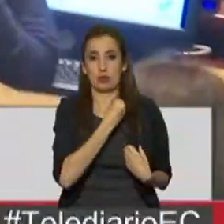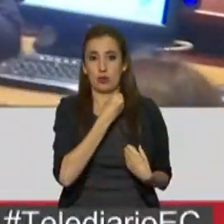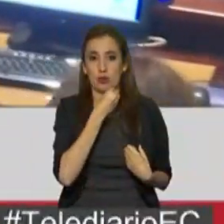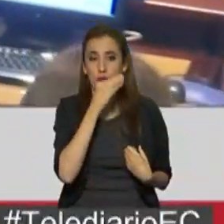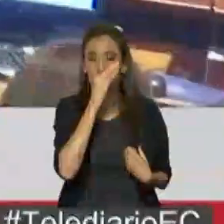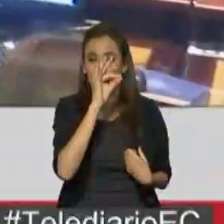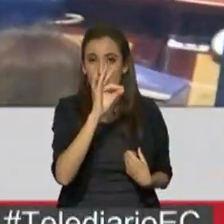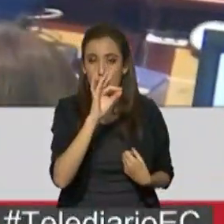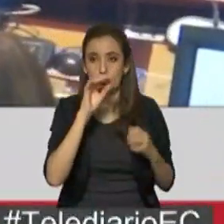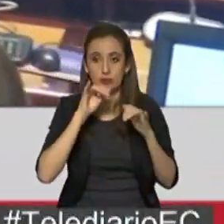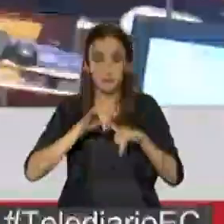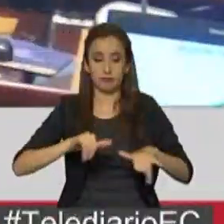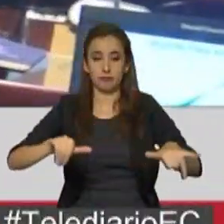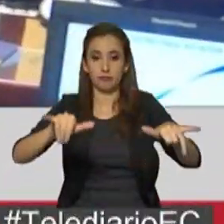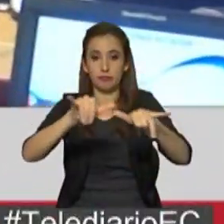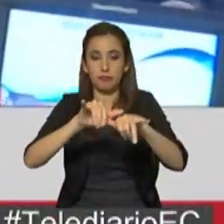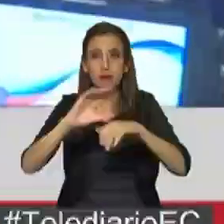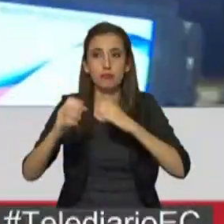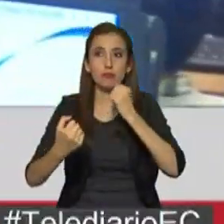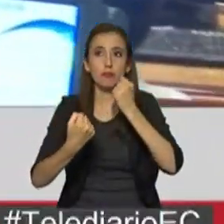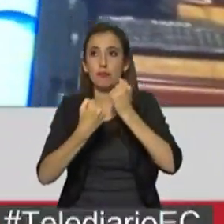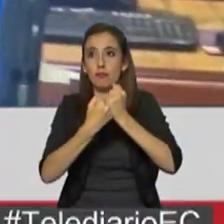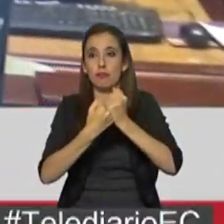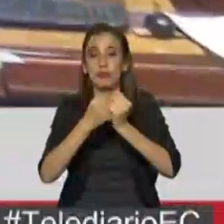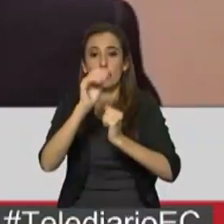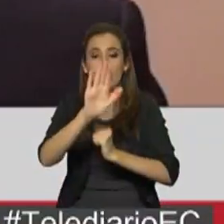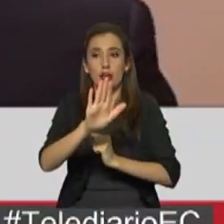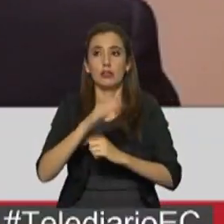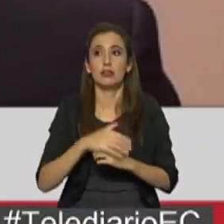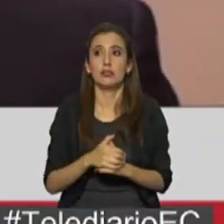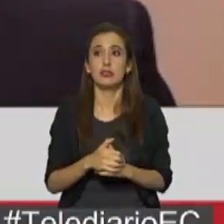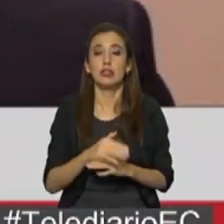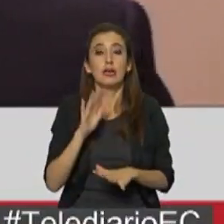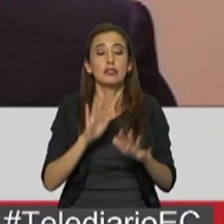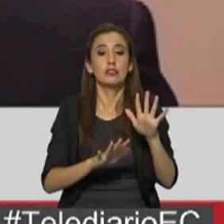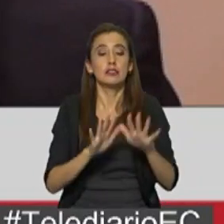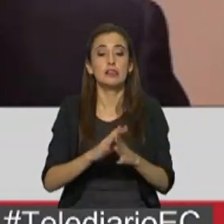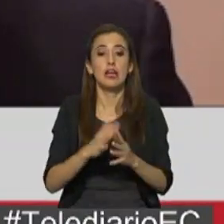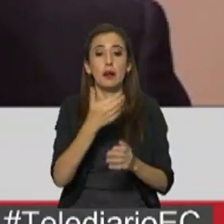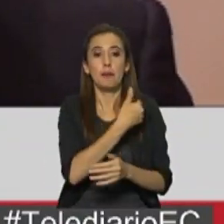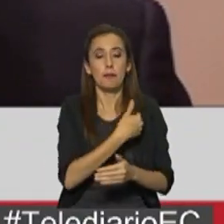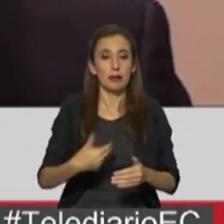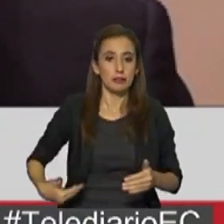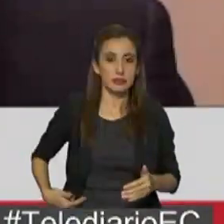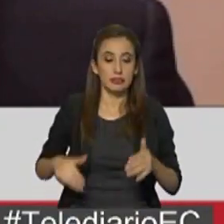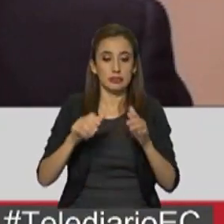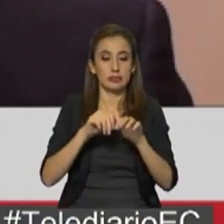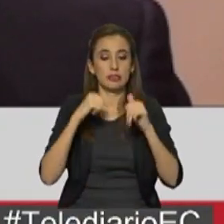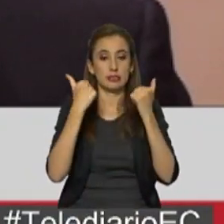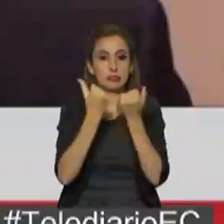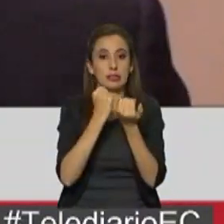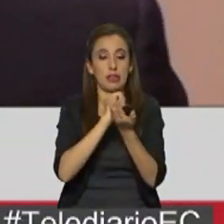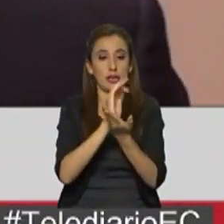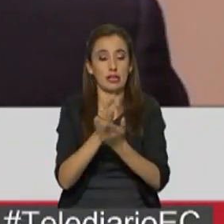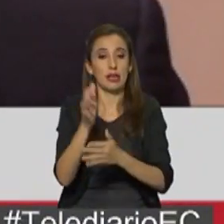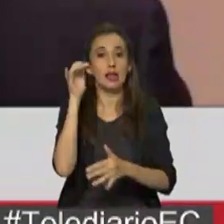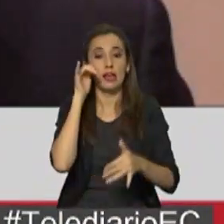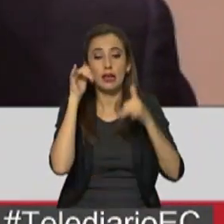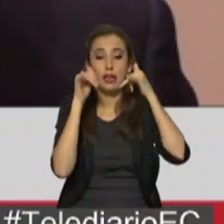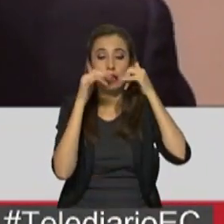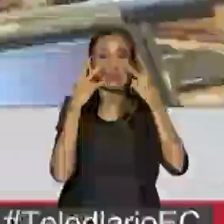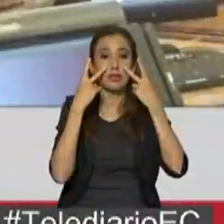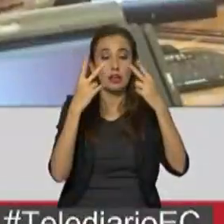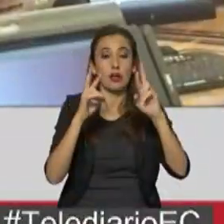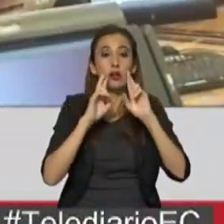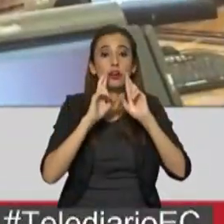para contribuir a la crisis que vive el país está en su cancha nos intentamos contactar con el presidente de la asamblea nacional césar y tardó para conocer